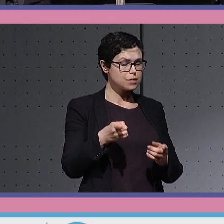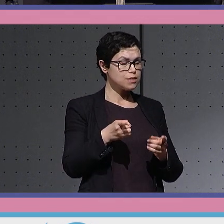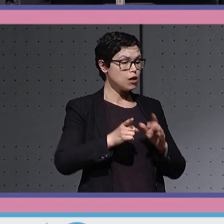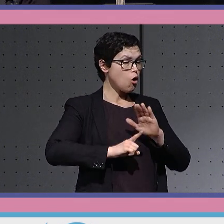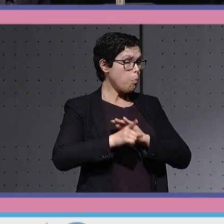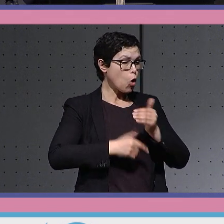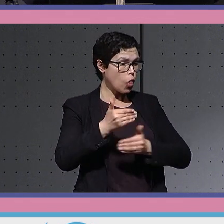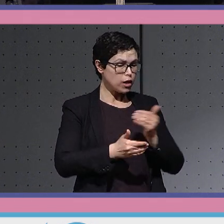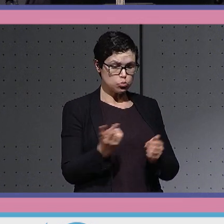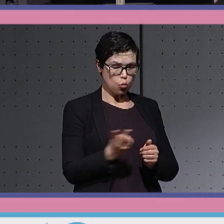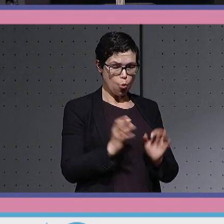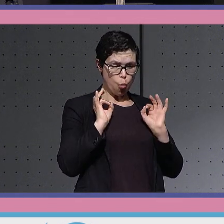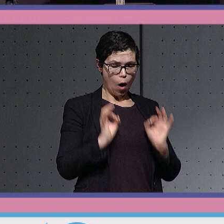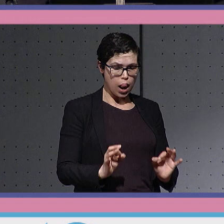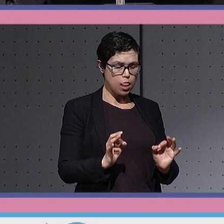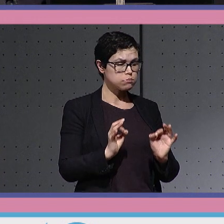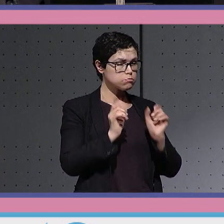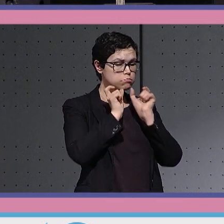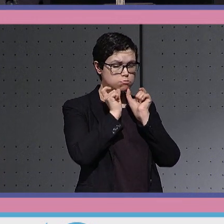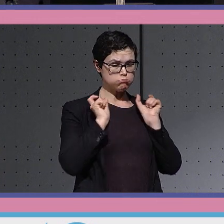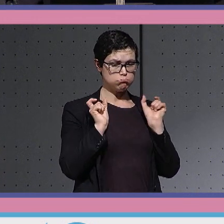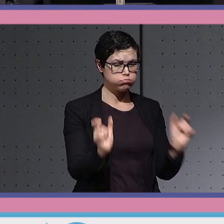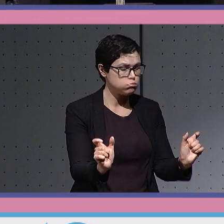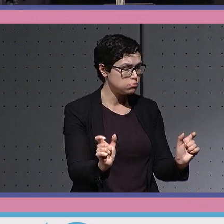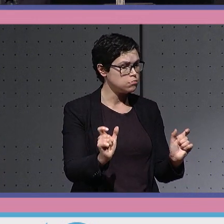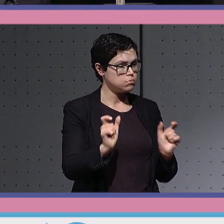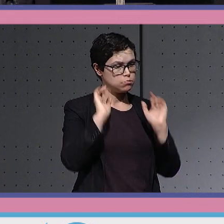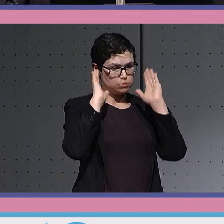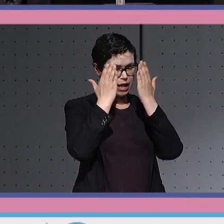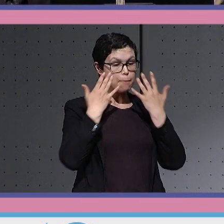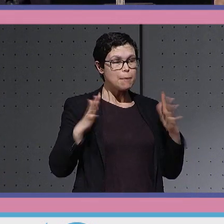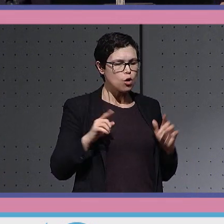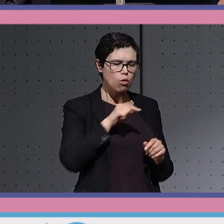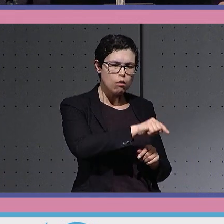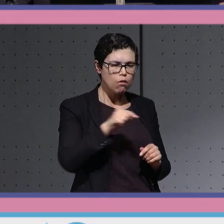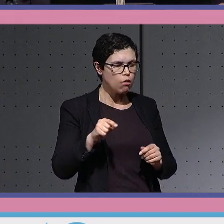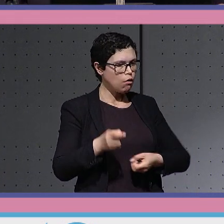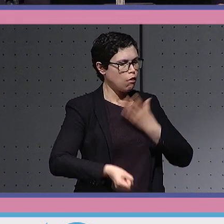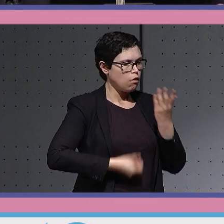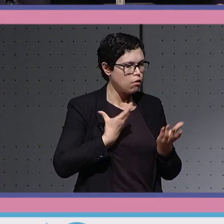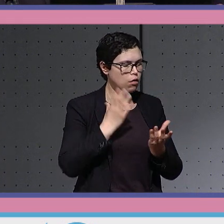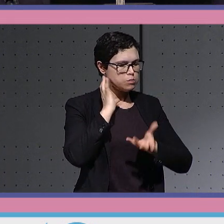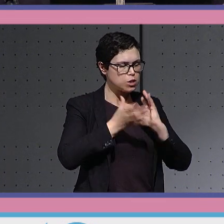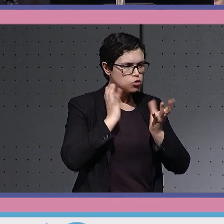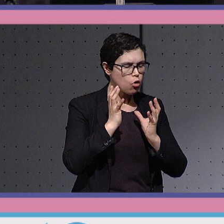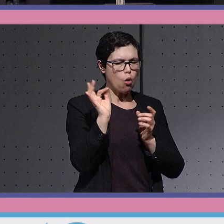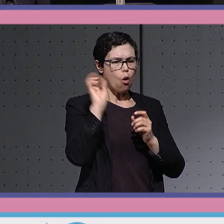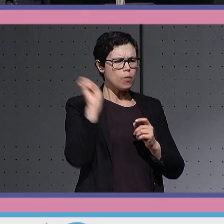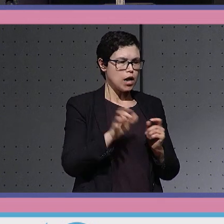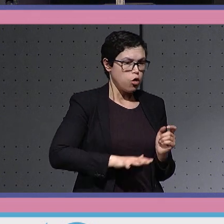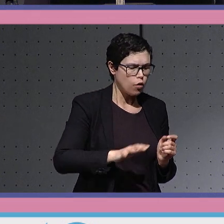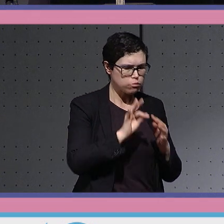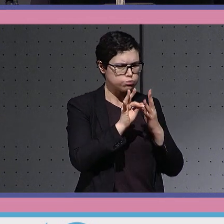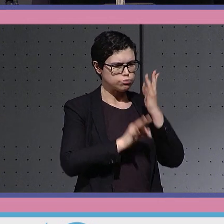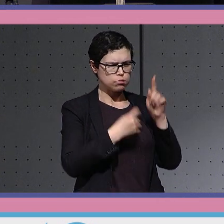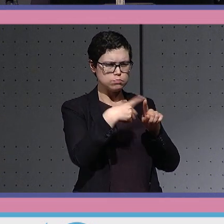mismo, pero con una gran variabilidad, tanto en la forma de expresarse como en el origen o causa del mismo. Y es